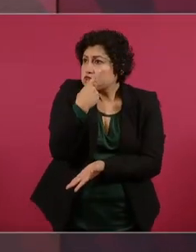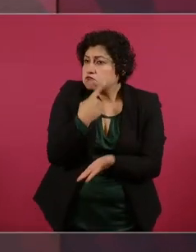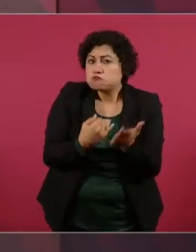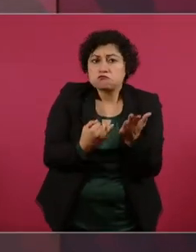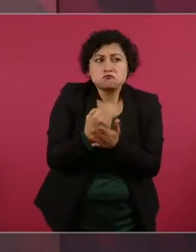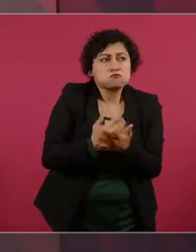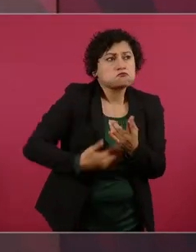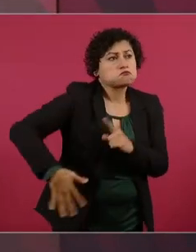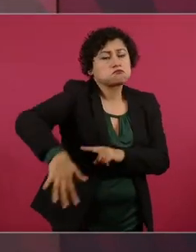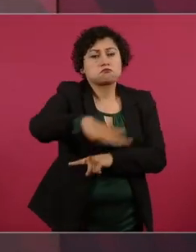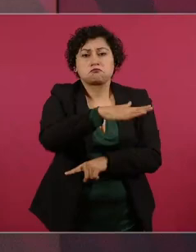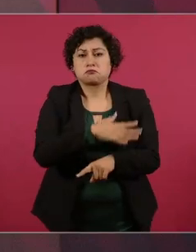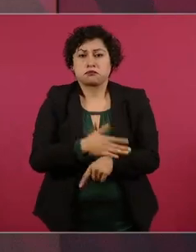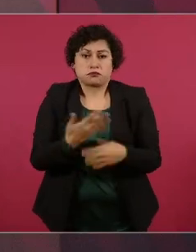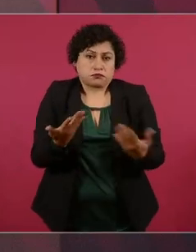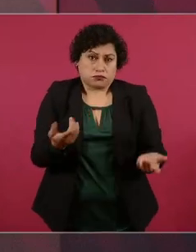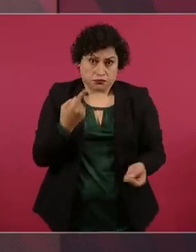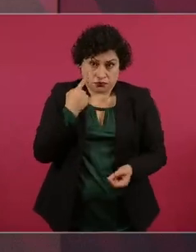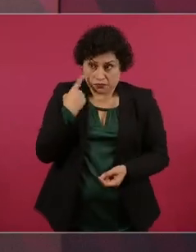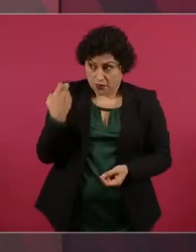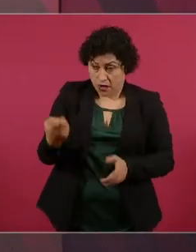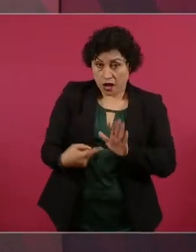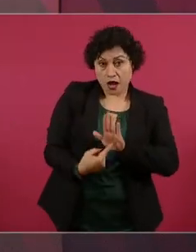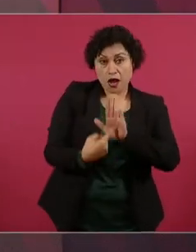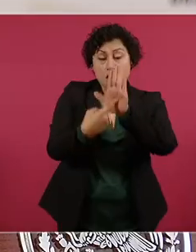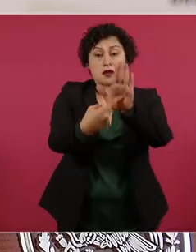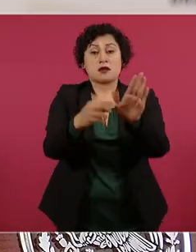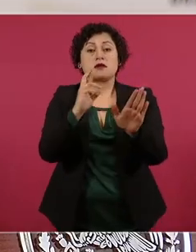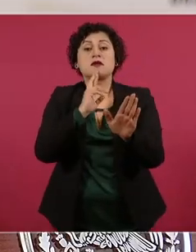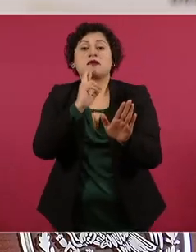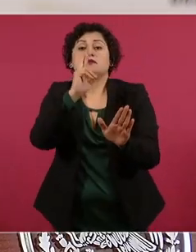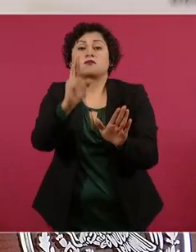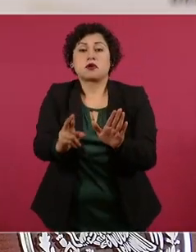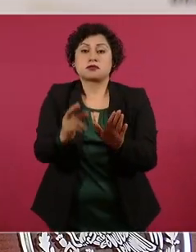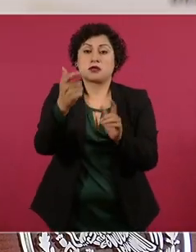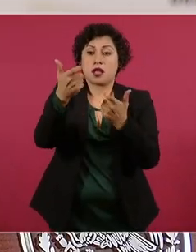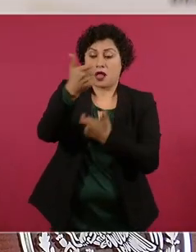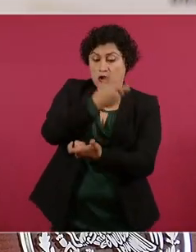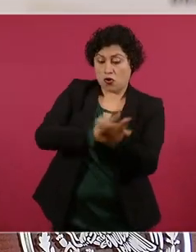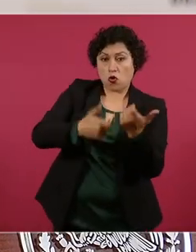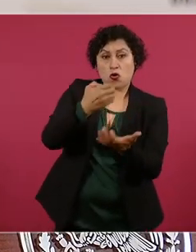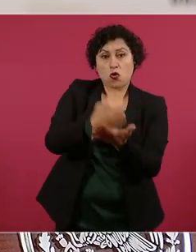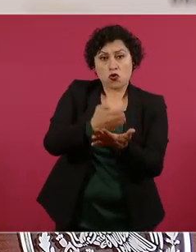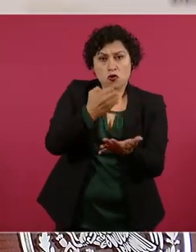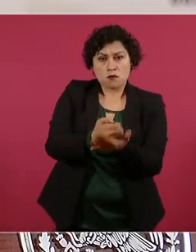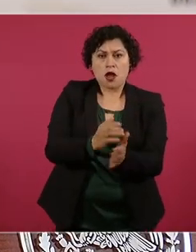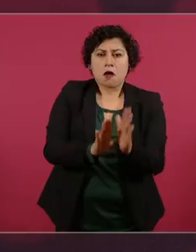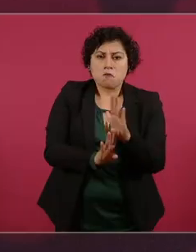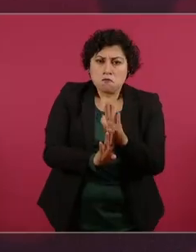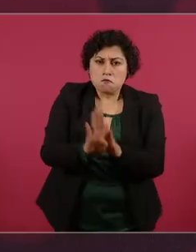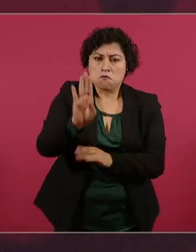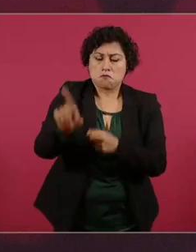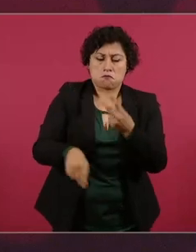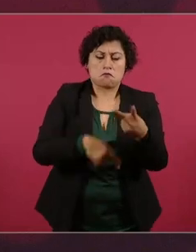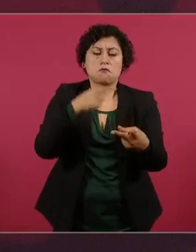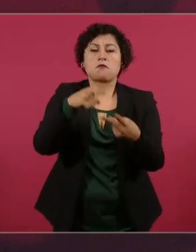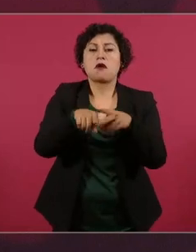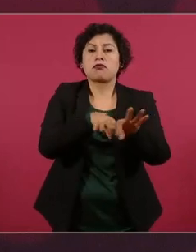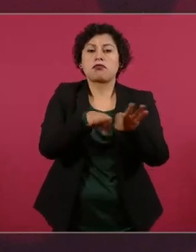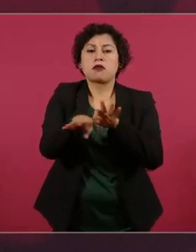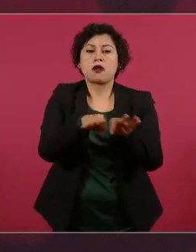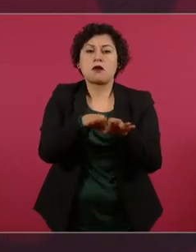resultados. Está funcionando bien la economía, hay empleo, están mejorando los salarios, hay control de la